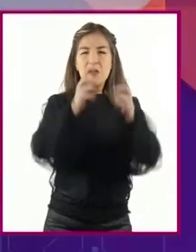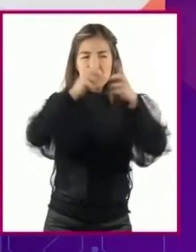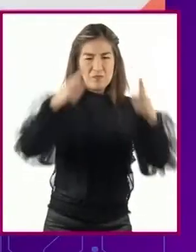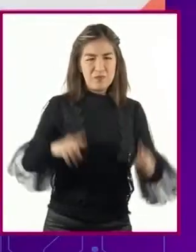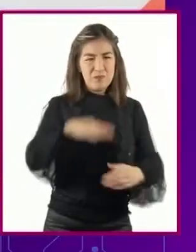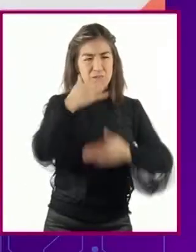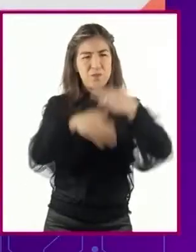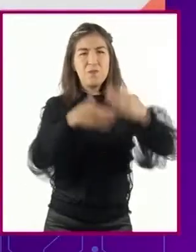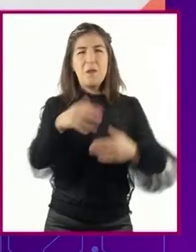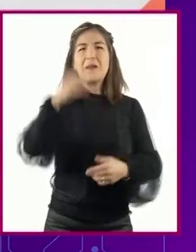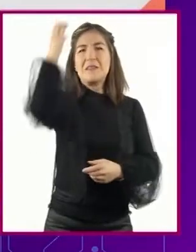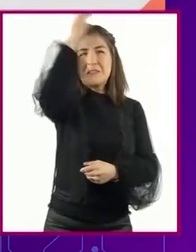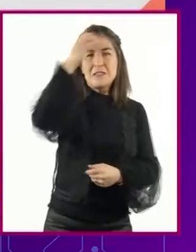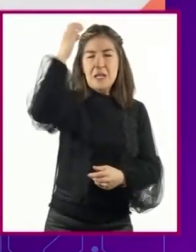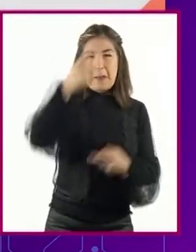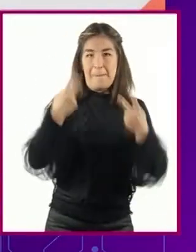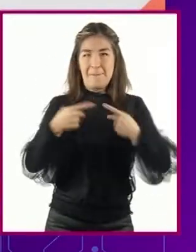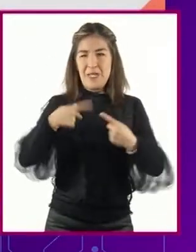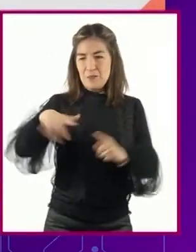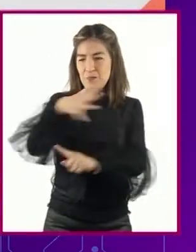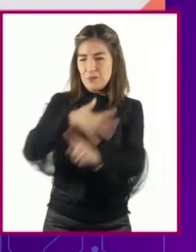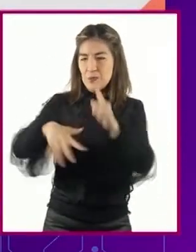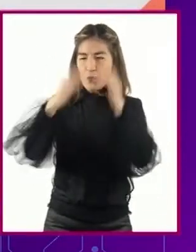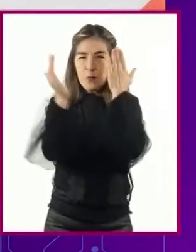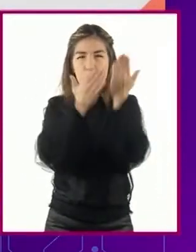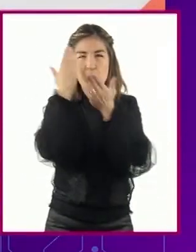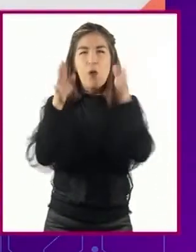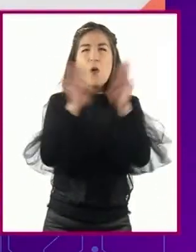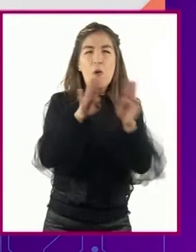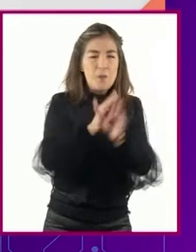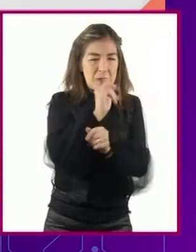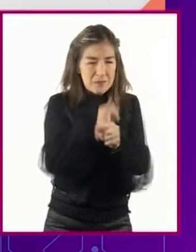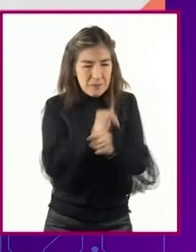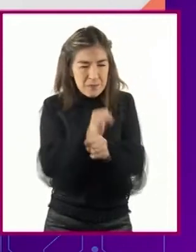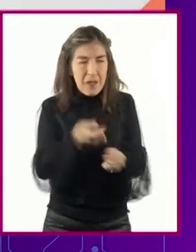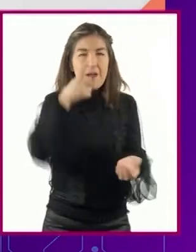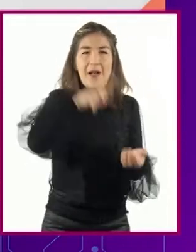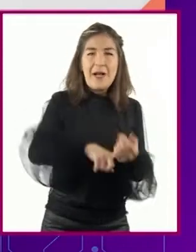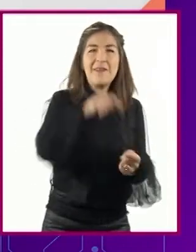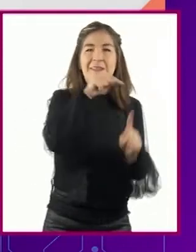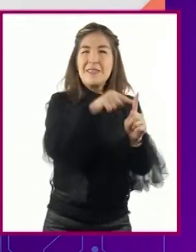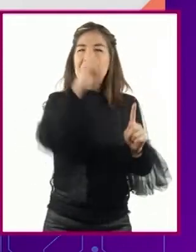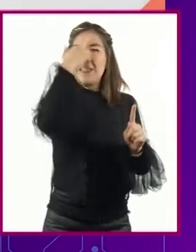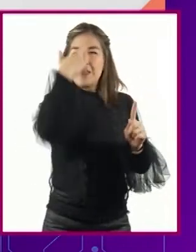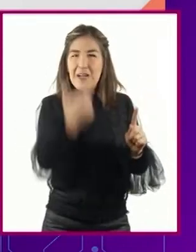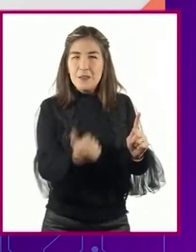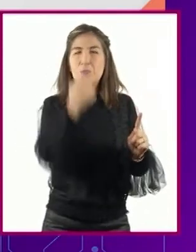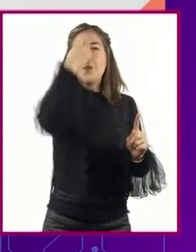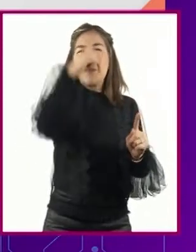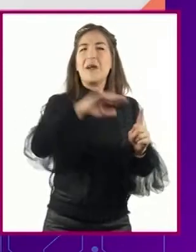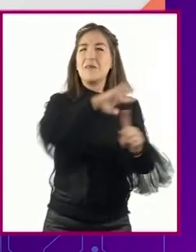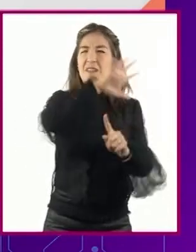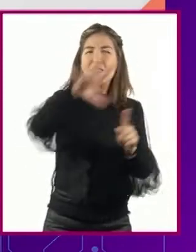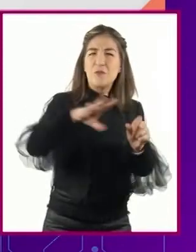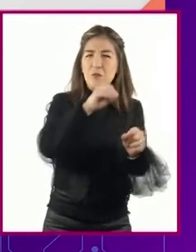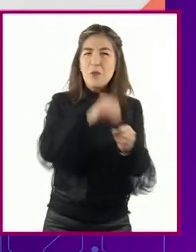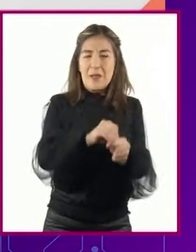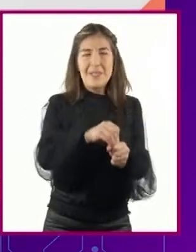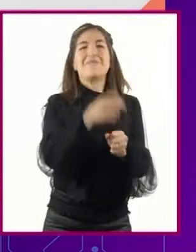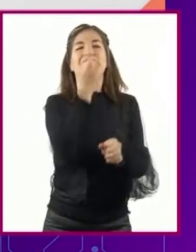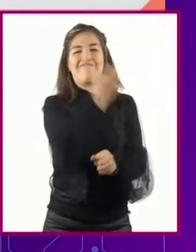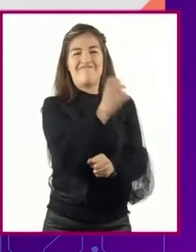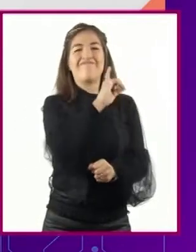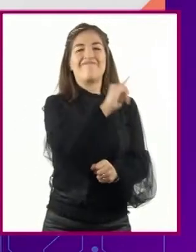maestra? ¿Porque los estudiosos querían buscar una explicación desde la razón para todo? En